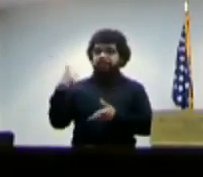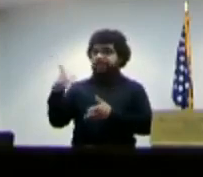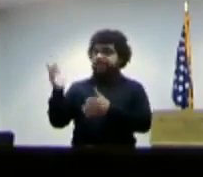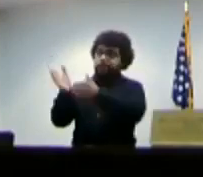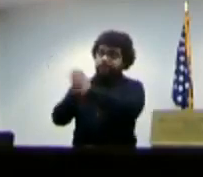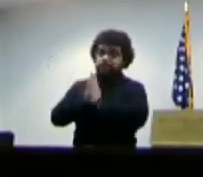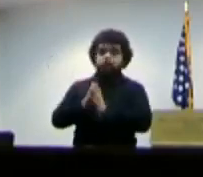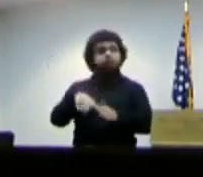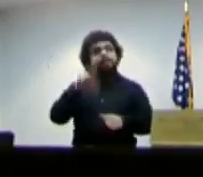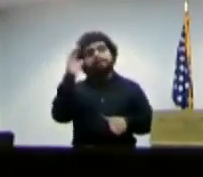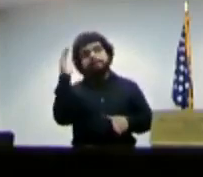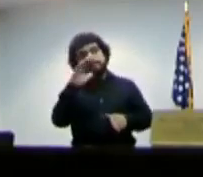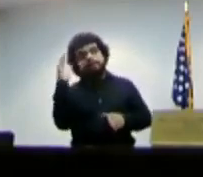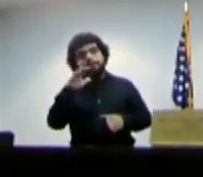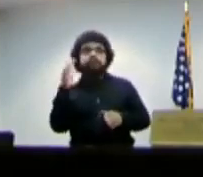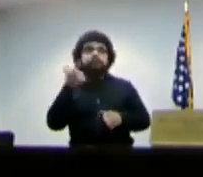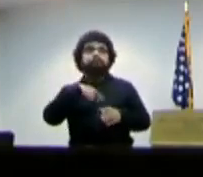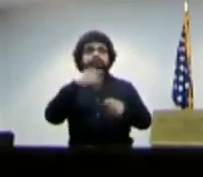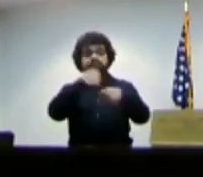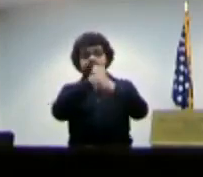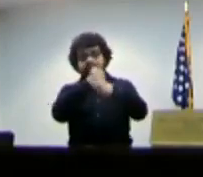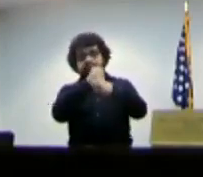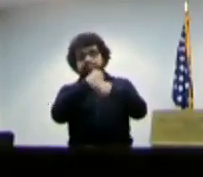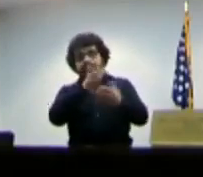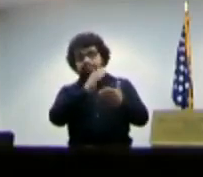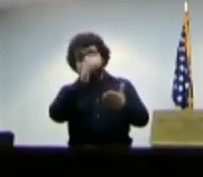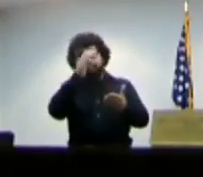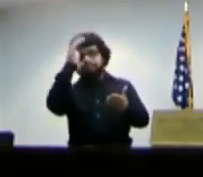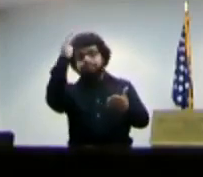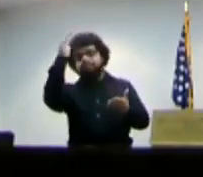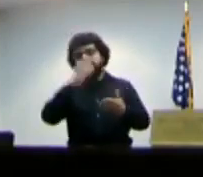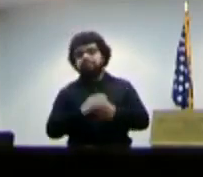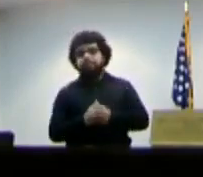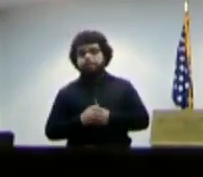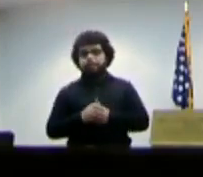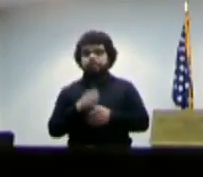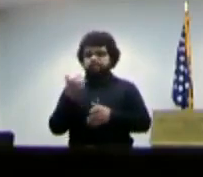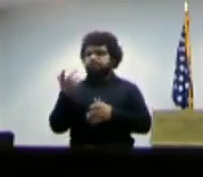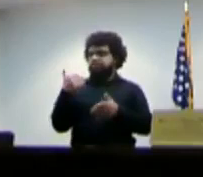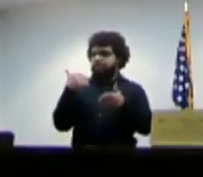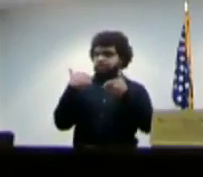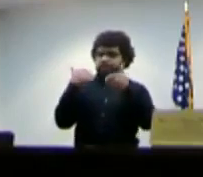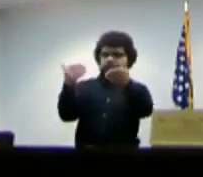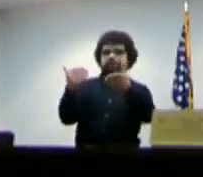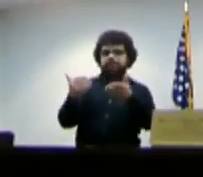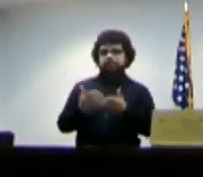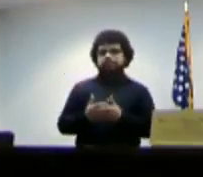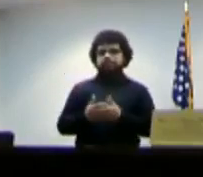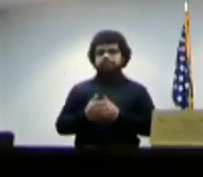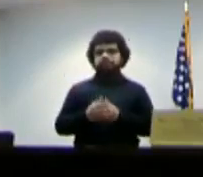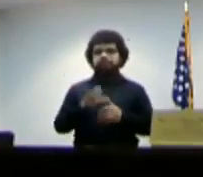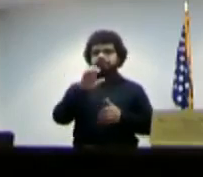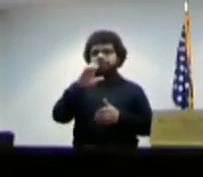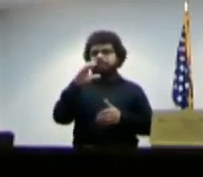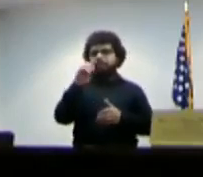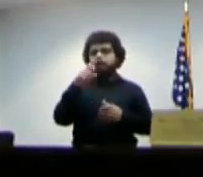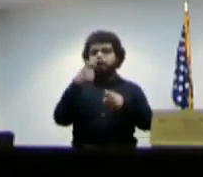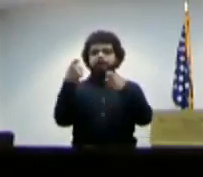mira, tengo que subir generación. Pues ellas reaccionan. Ecoeléctrica